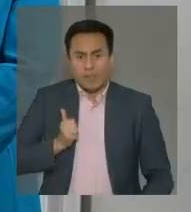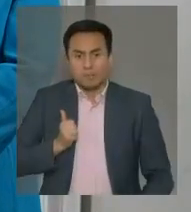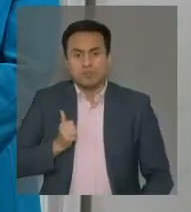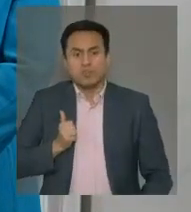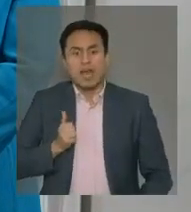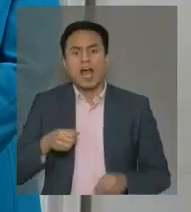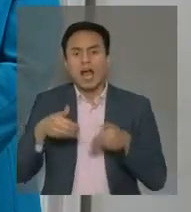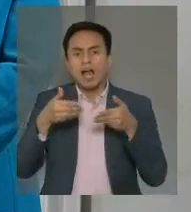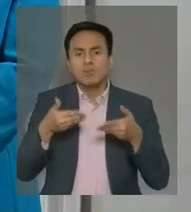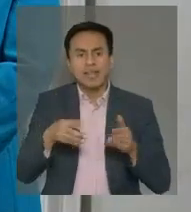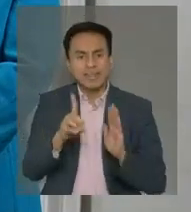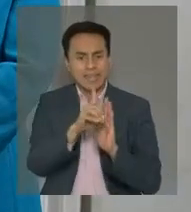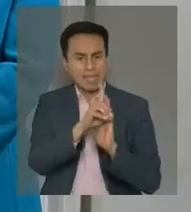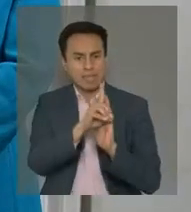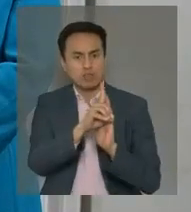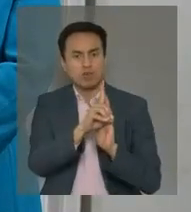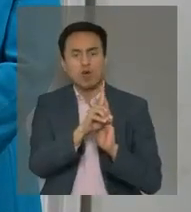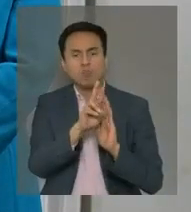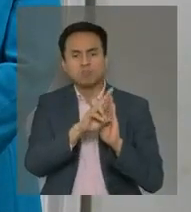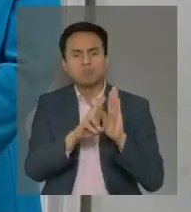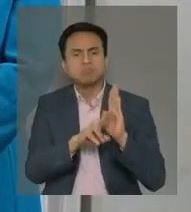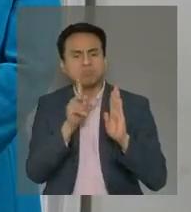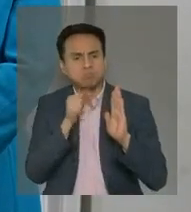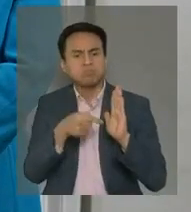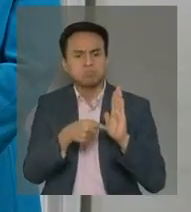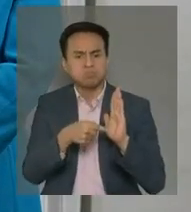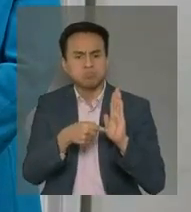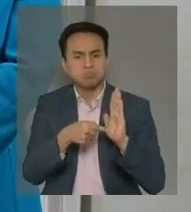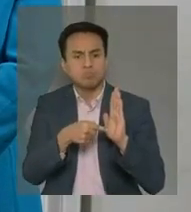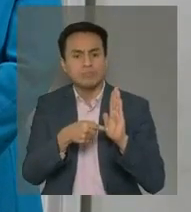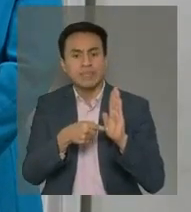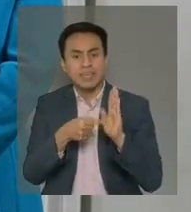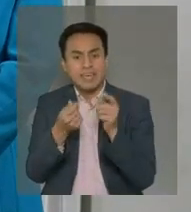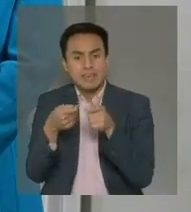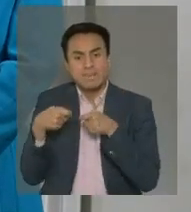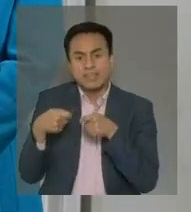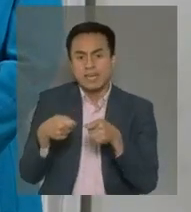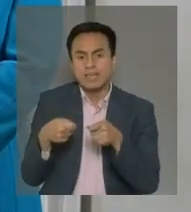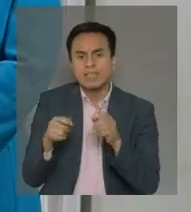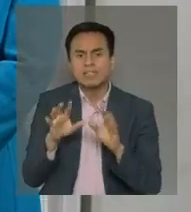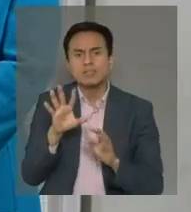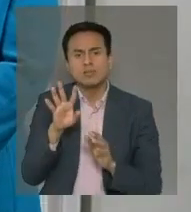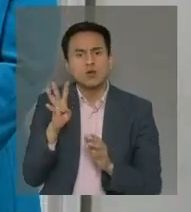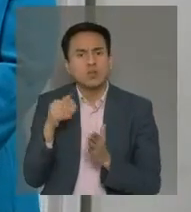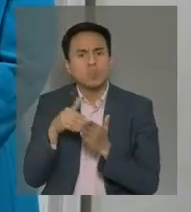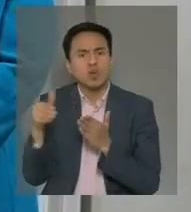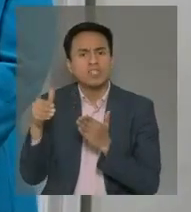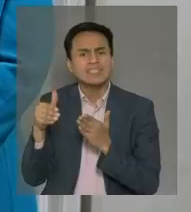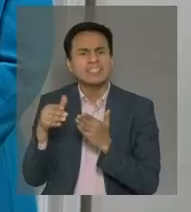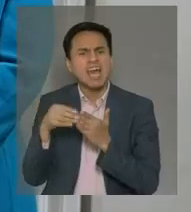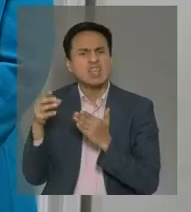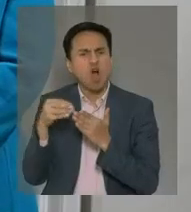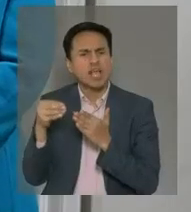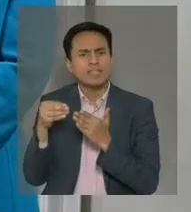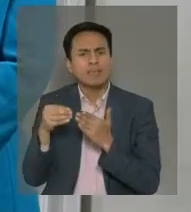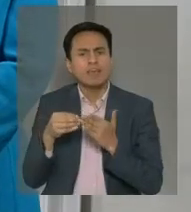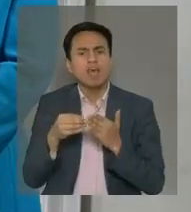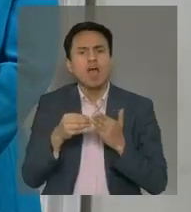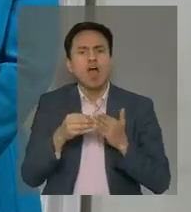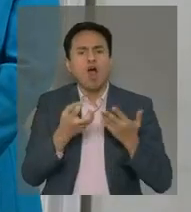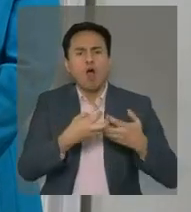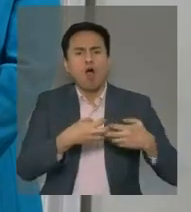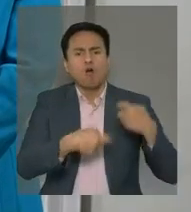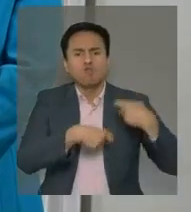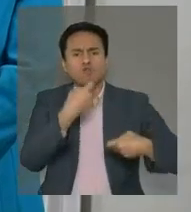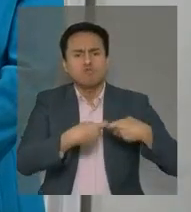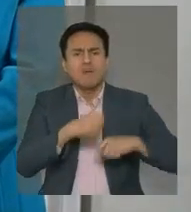actual decreto que regula habría que invertir del orden de los 54 millones de dólares en la fundición ventanas pero